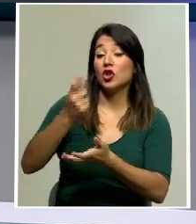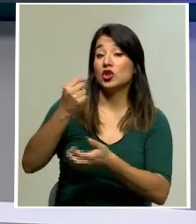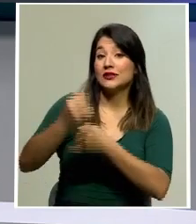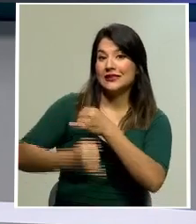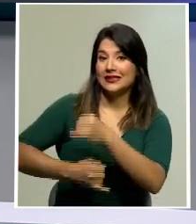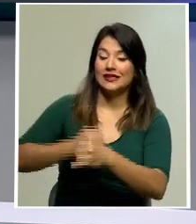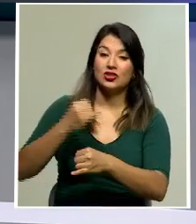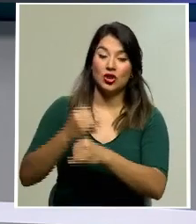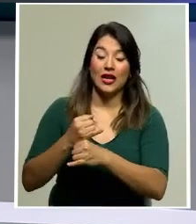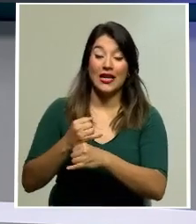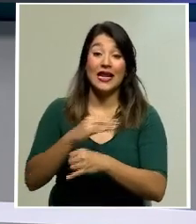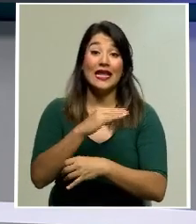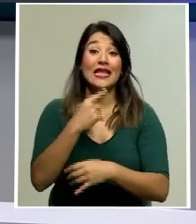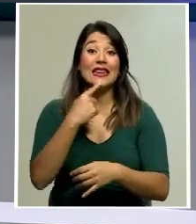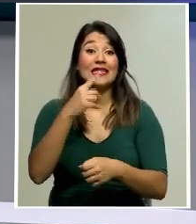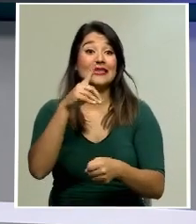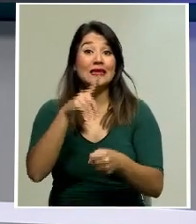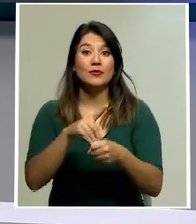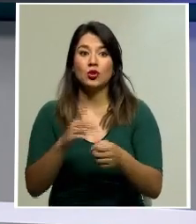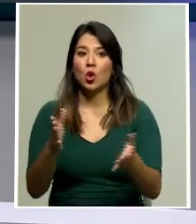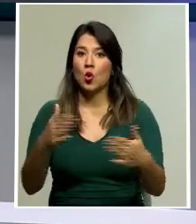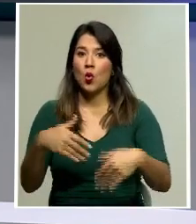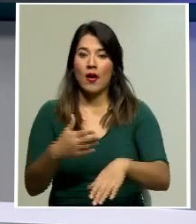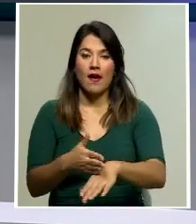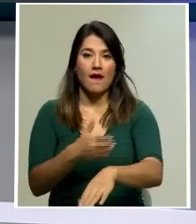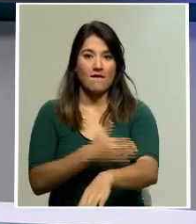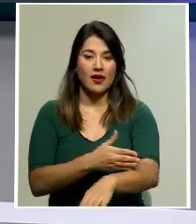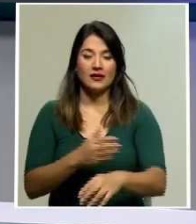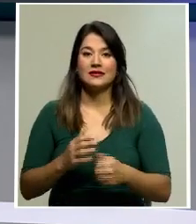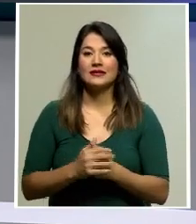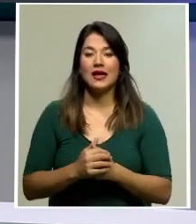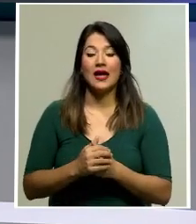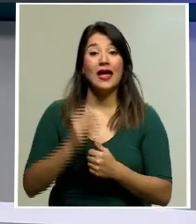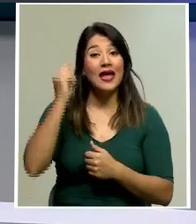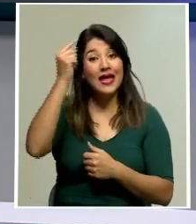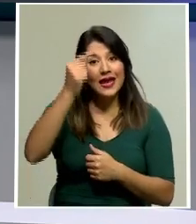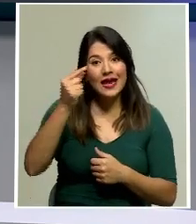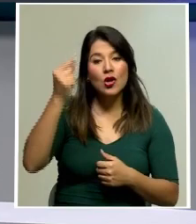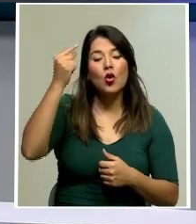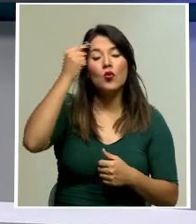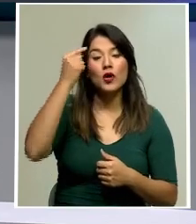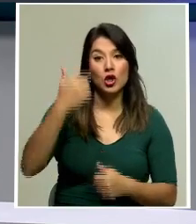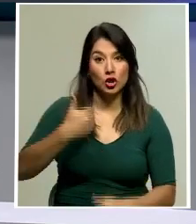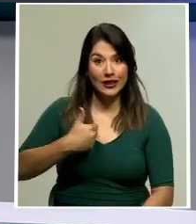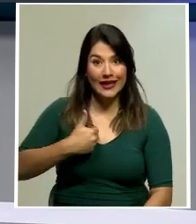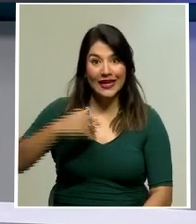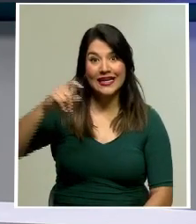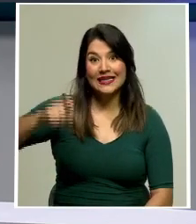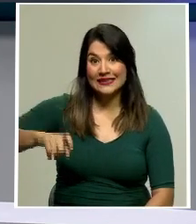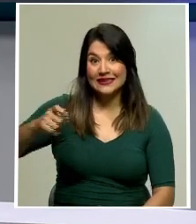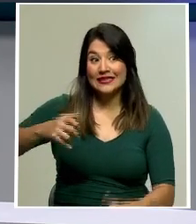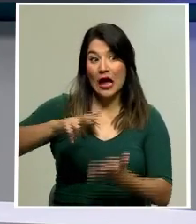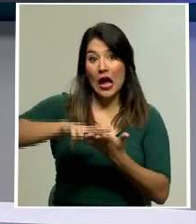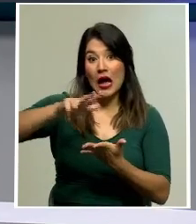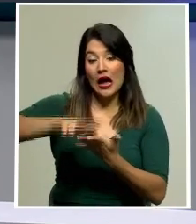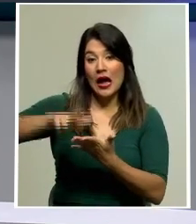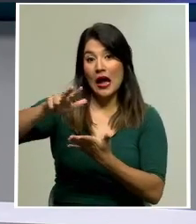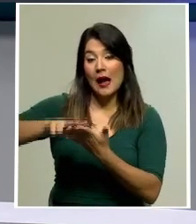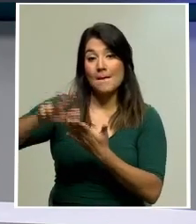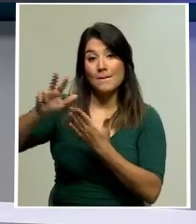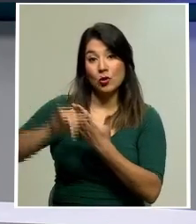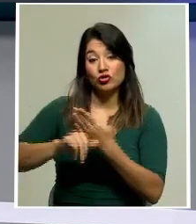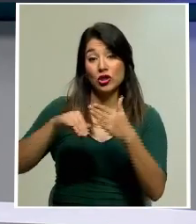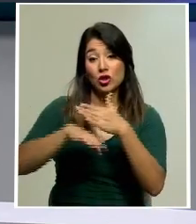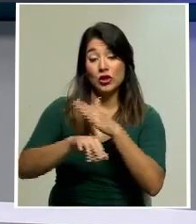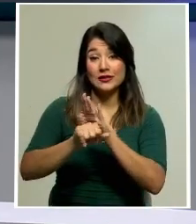y que, según la diputada, no avanzan, pese a que el gobierno tiene la urgencia de llevar los proyectos a la discusión